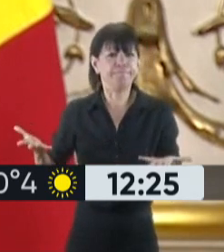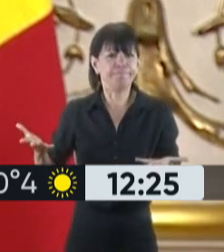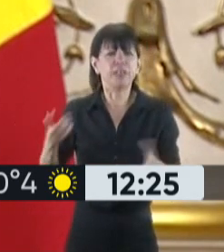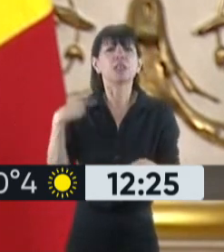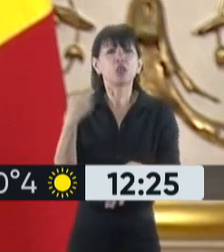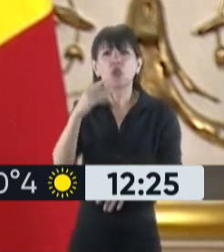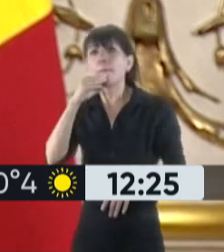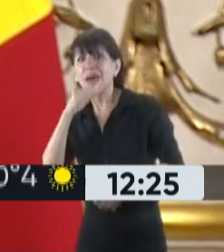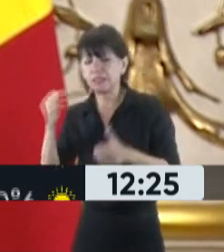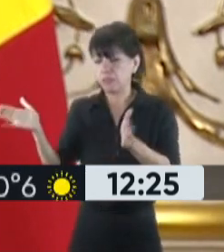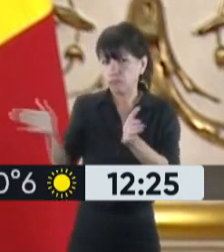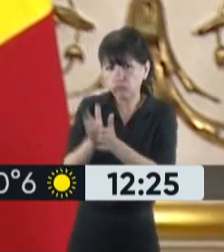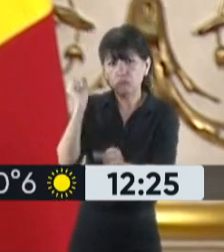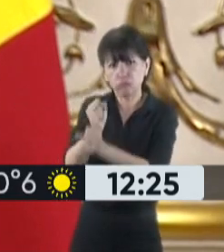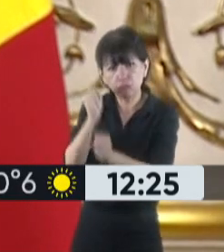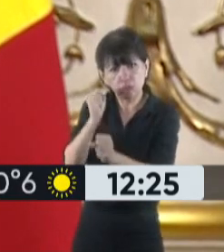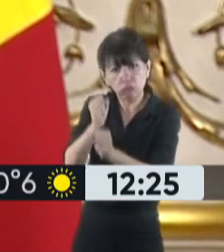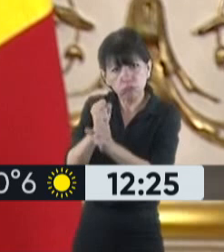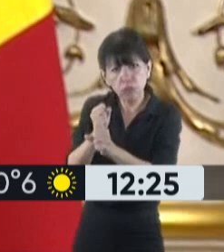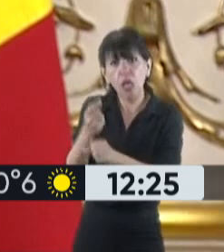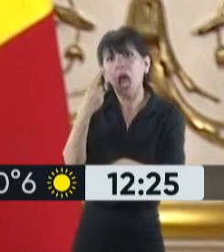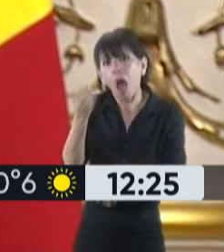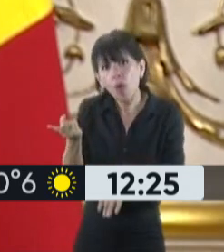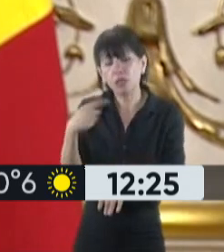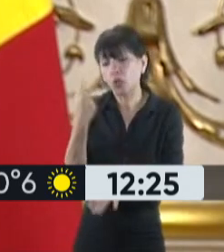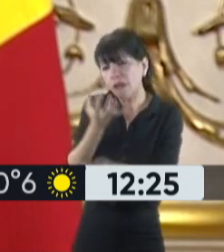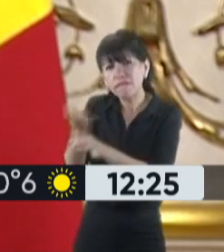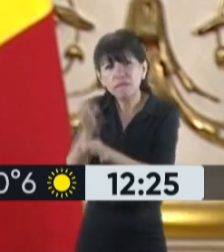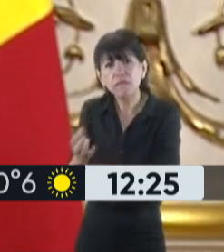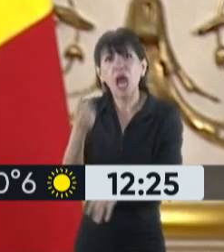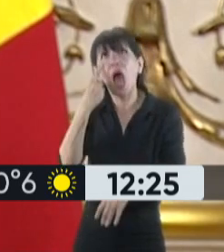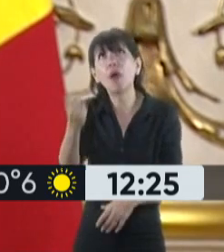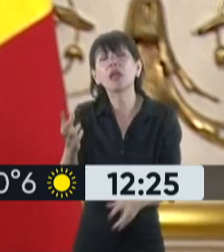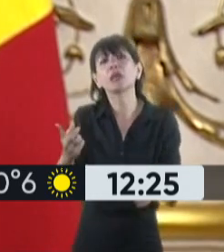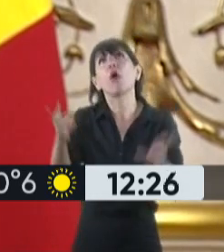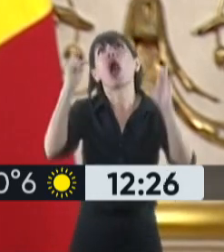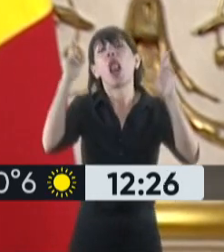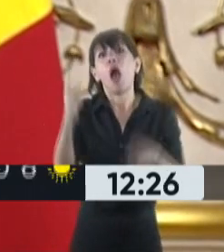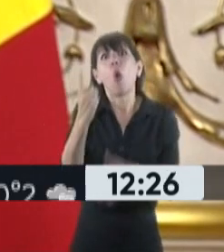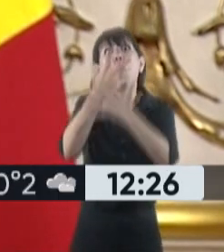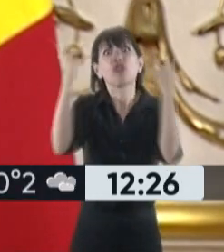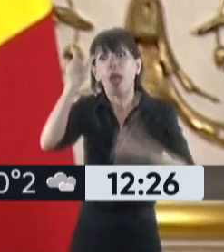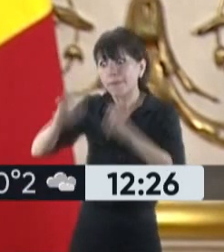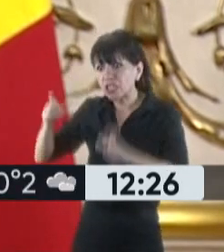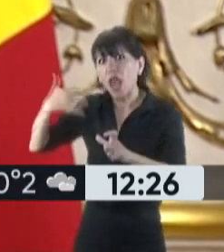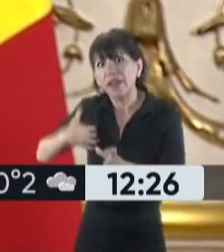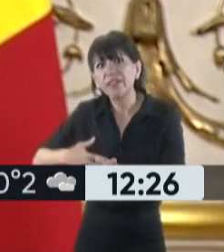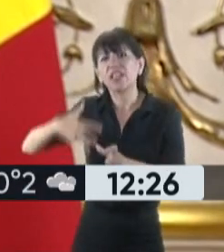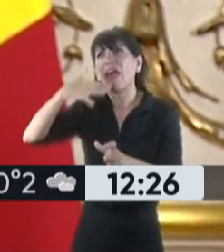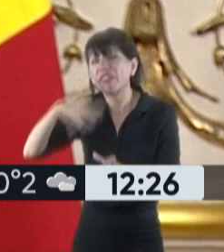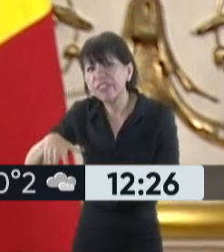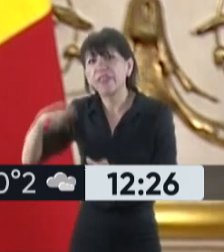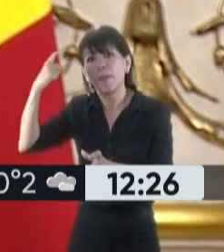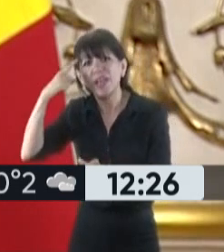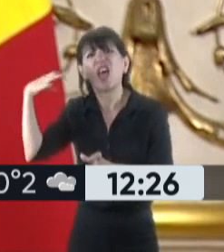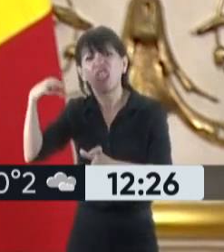vamos a superar y vamos a tratar de educarlos, a ver si alguna vez piensan en la Argentina, piensan en los que pueblan este país, piensan